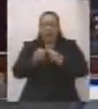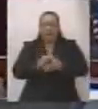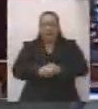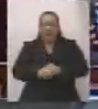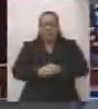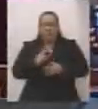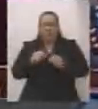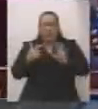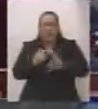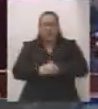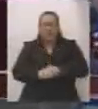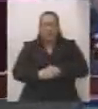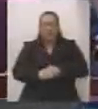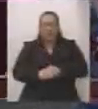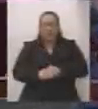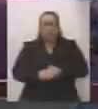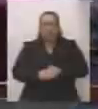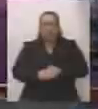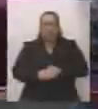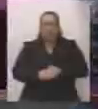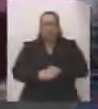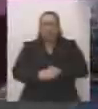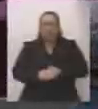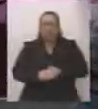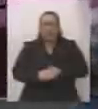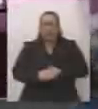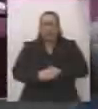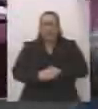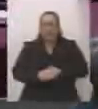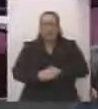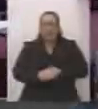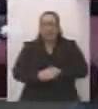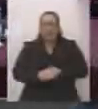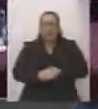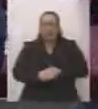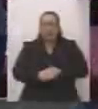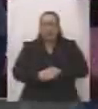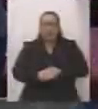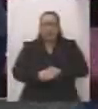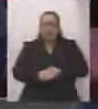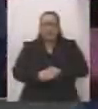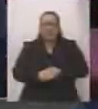Economía 2007, dado en el Congreso de la República del Perú.